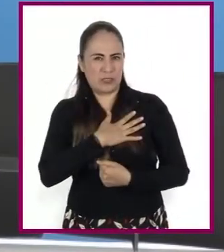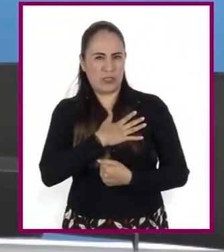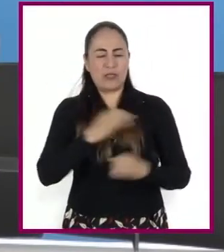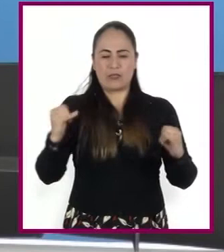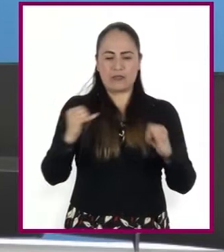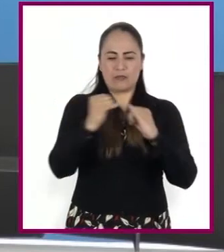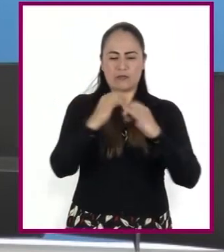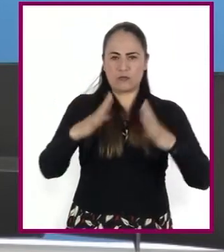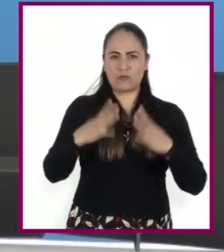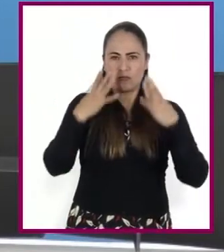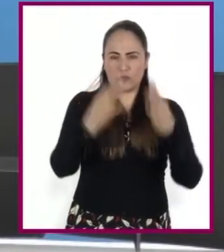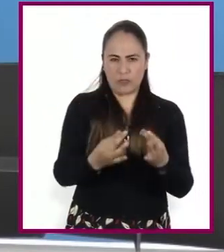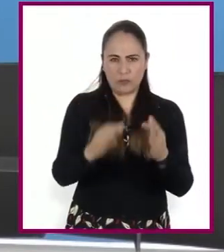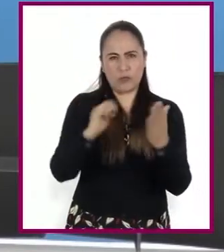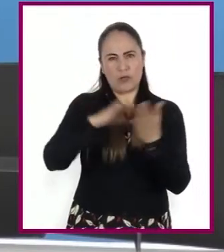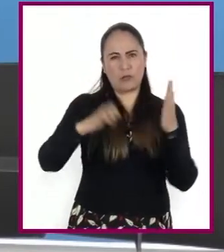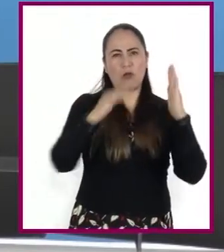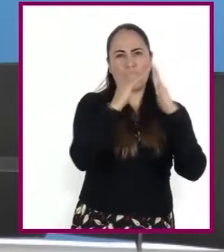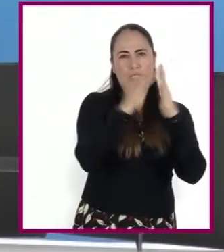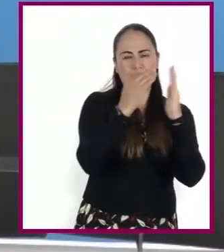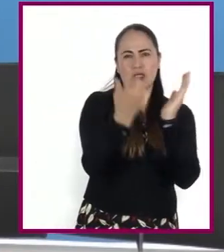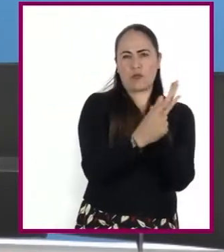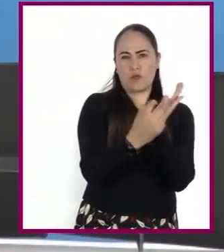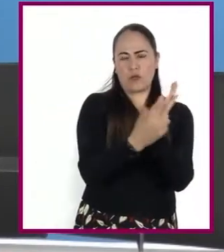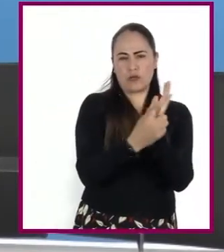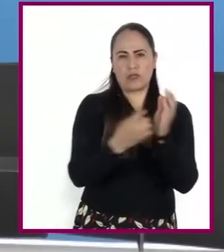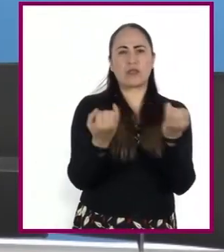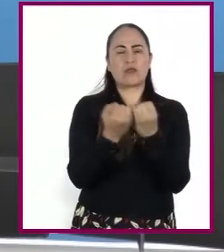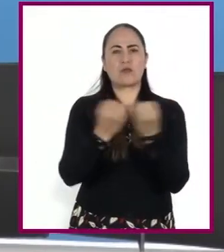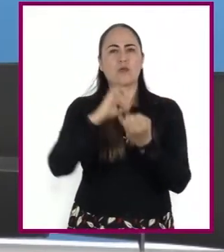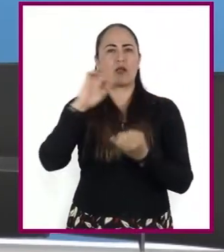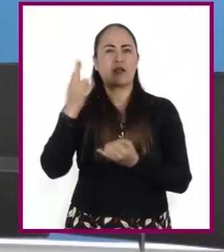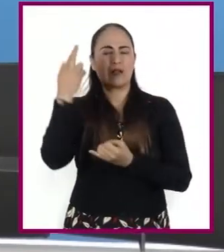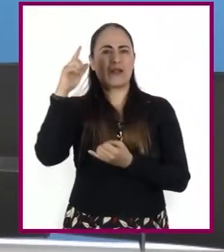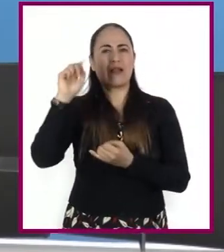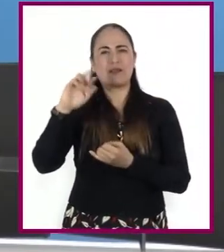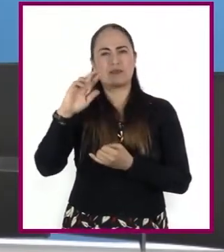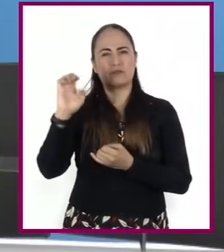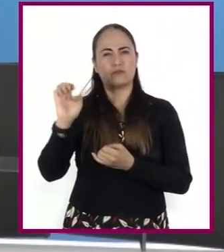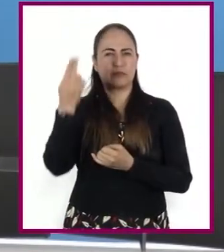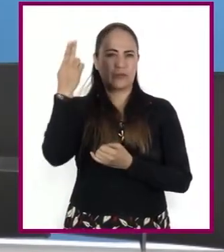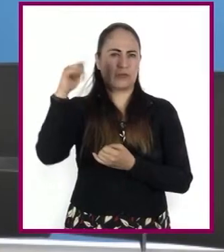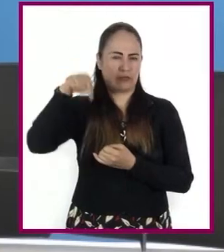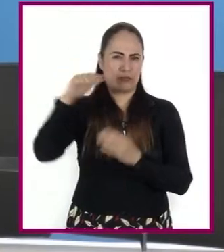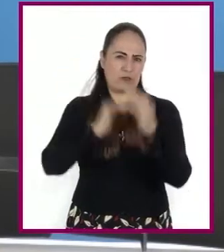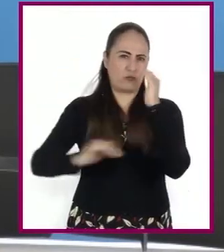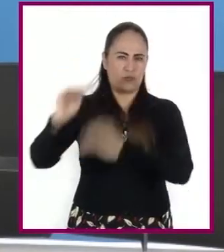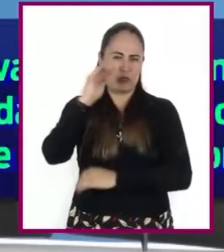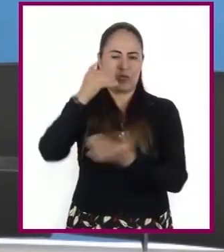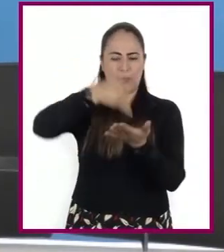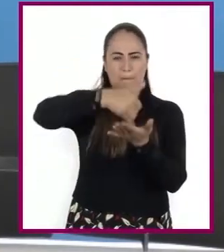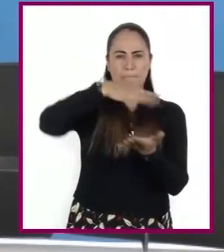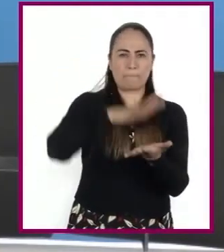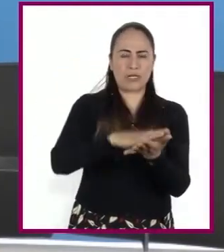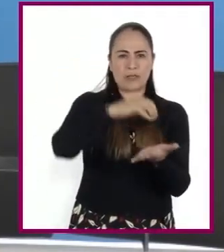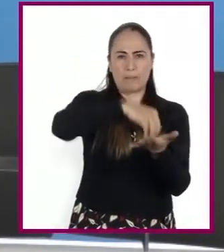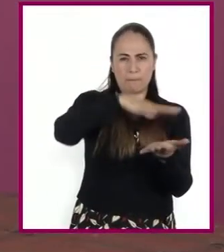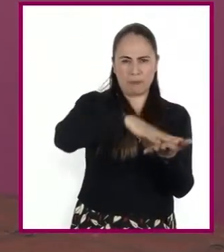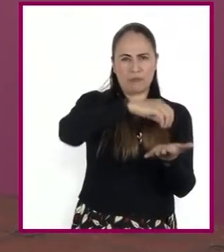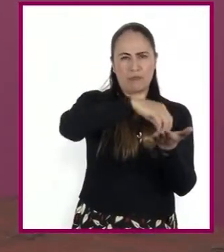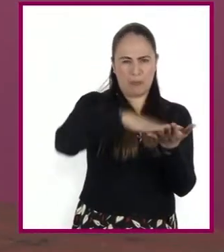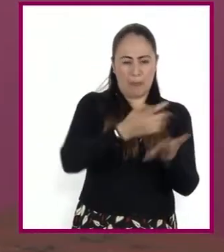caliente. Posteriormente, se prohibiría la esclavitud en 1542, lo cual no protegió del todo